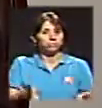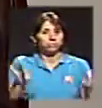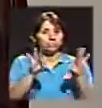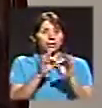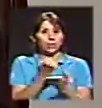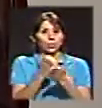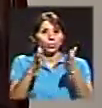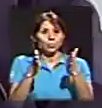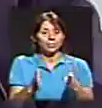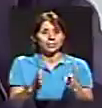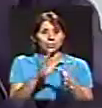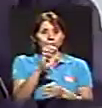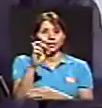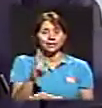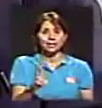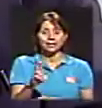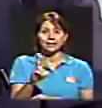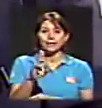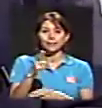don Edgar Ayales.